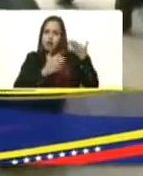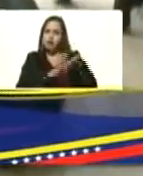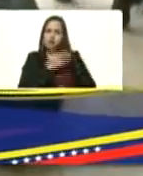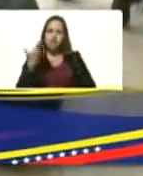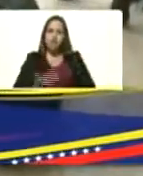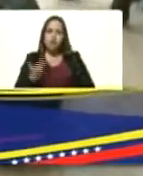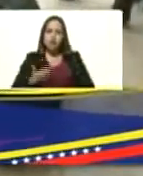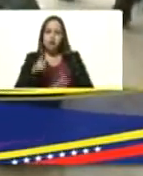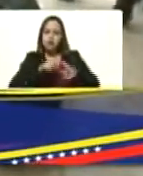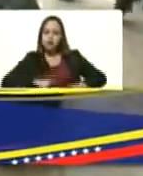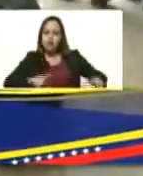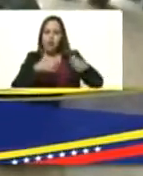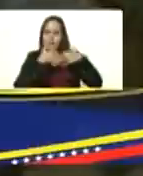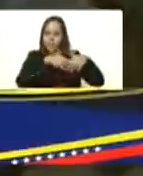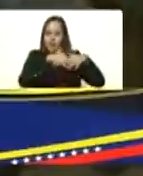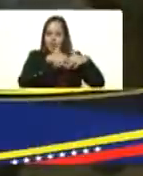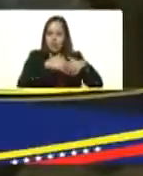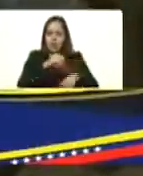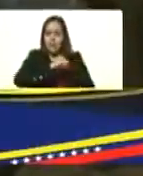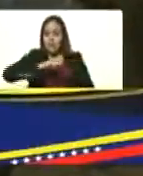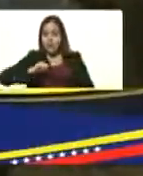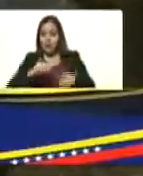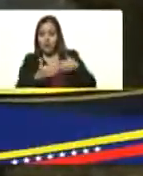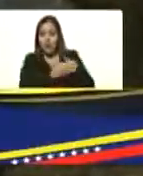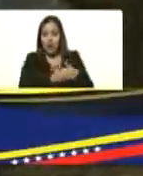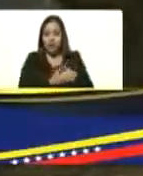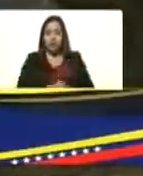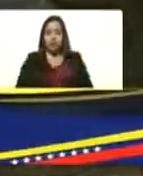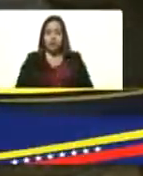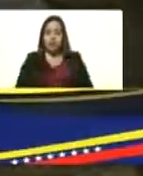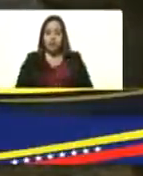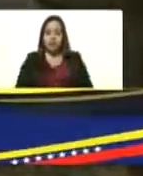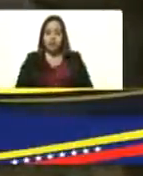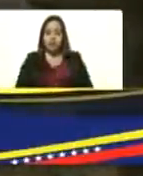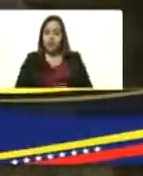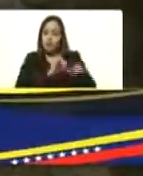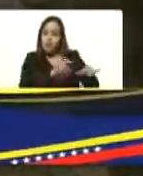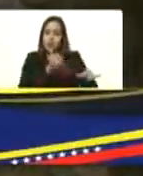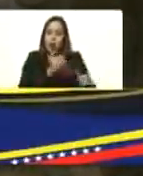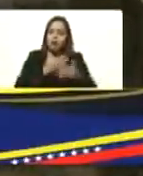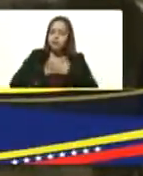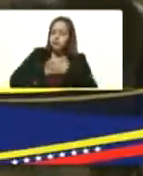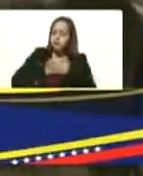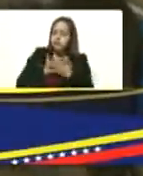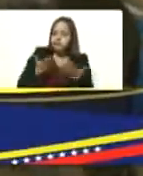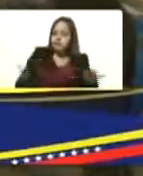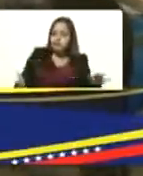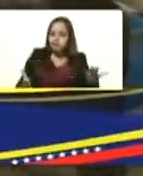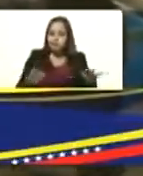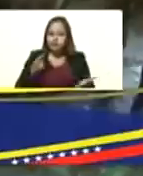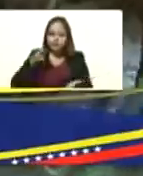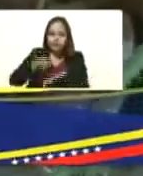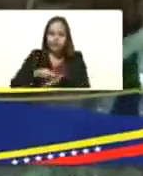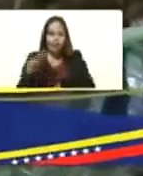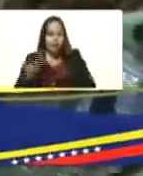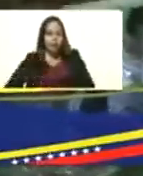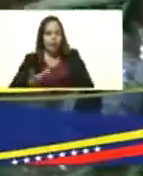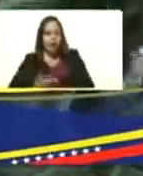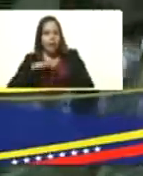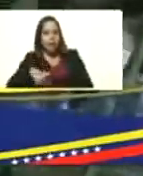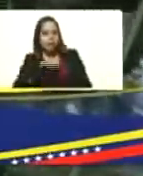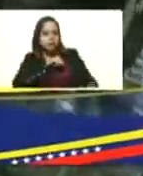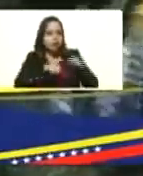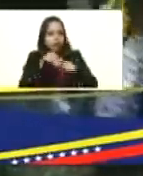importante empresa privada que bueno por supuesto ha puesto en la inversión importante para dinamizar